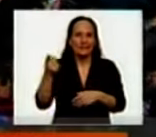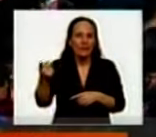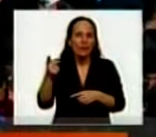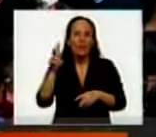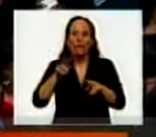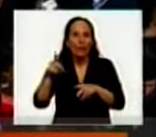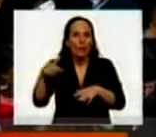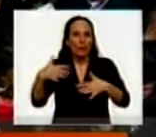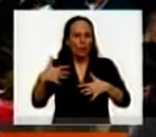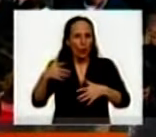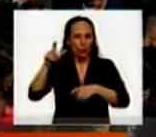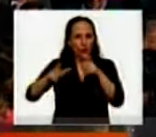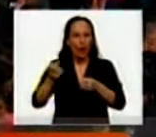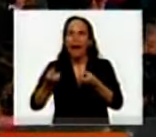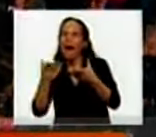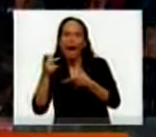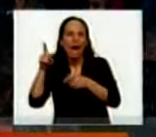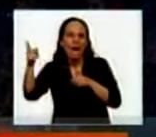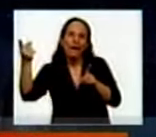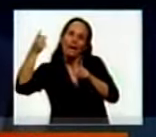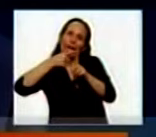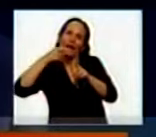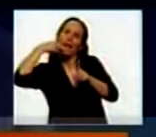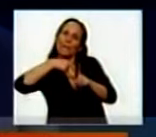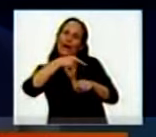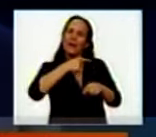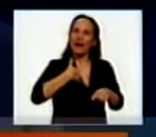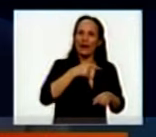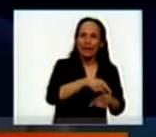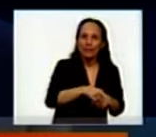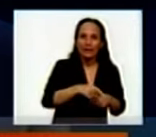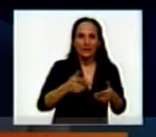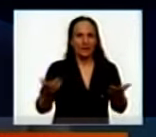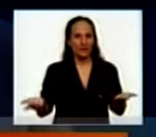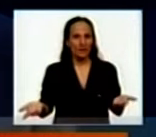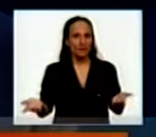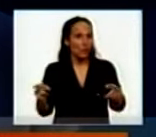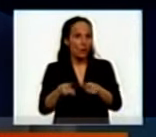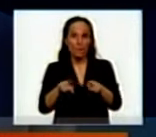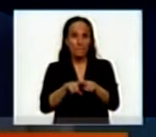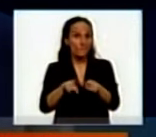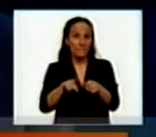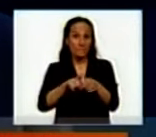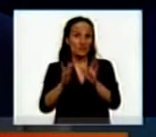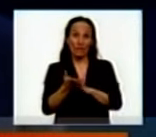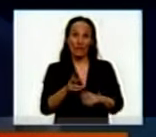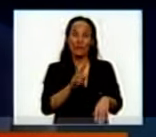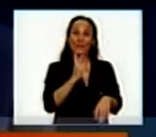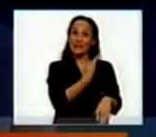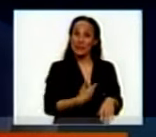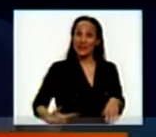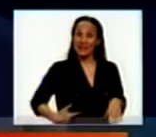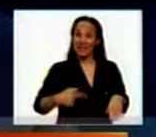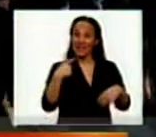el desborde de entusiasmo del mundo alemán hacia la Argentina. Y lo mismo le pasó a la vicepresidenta cuando